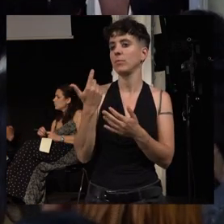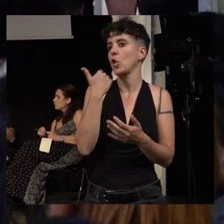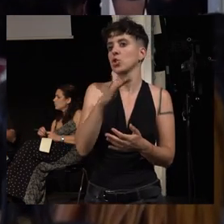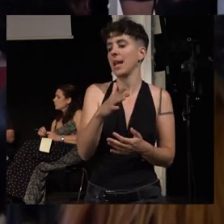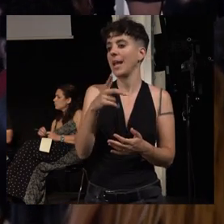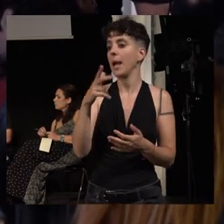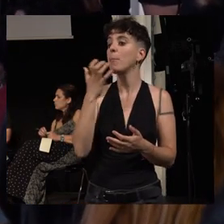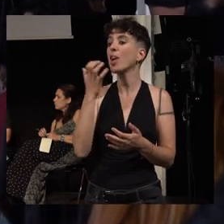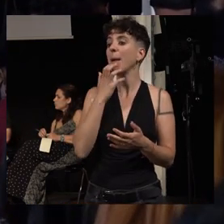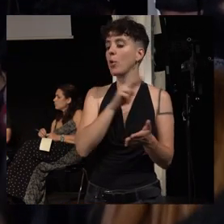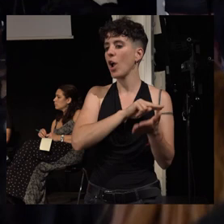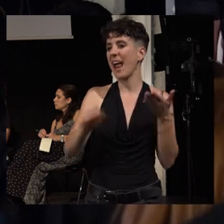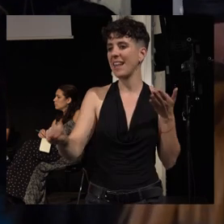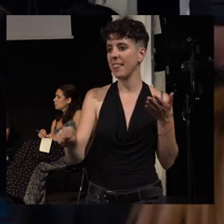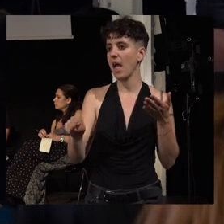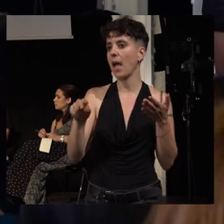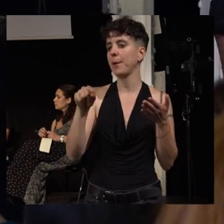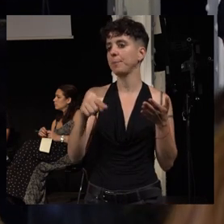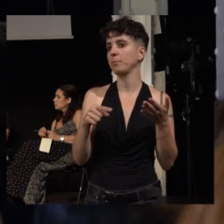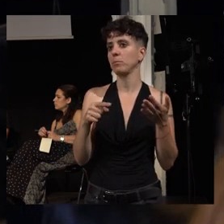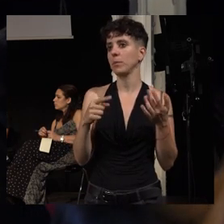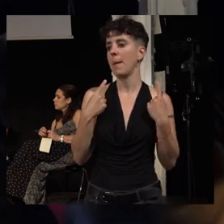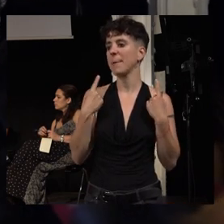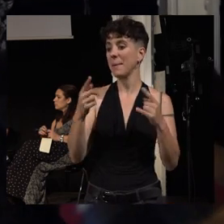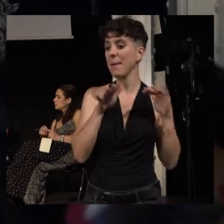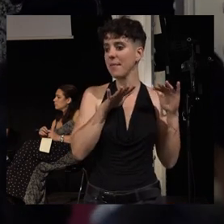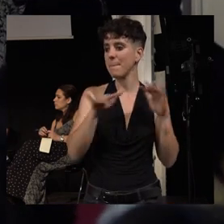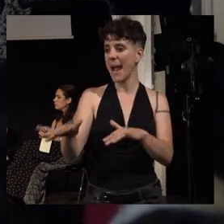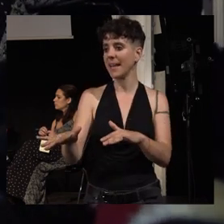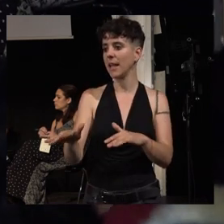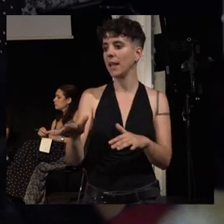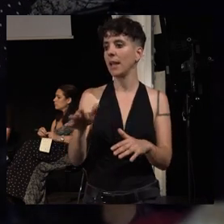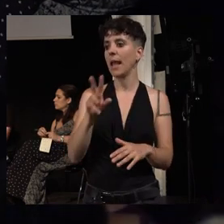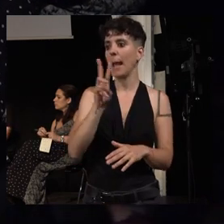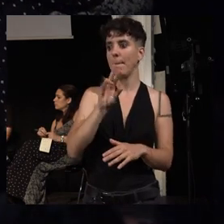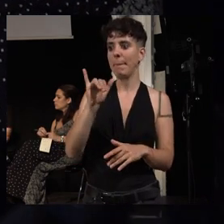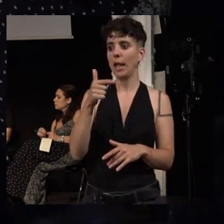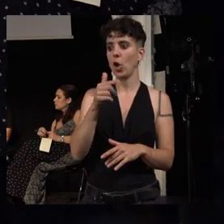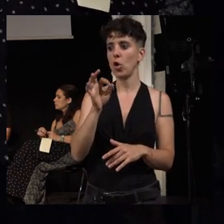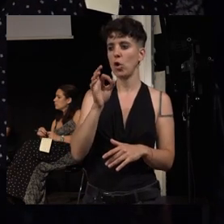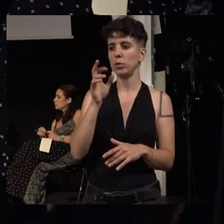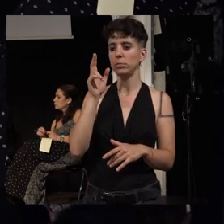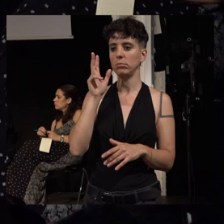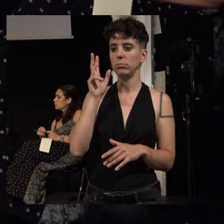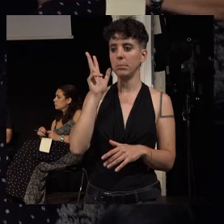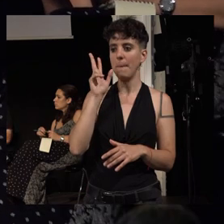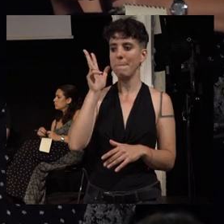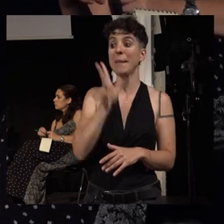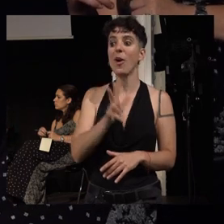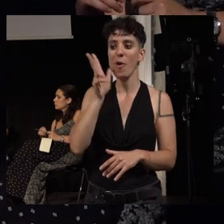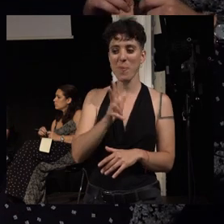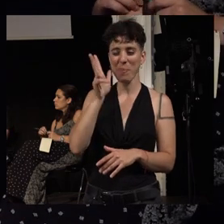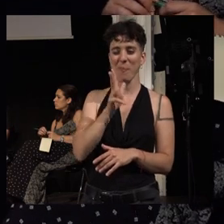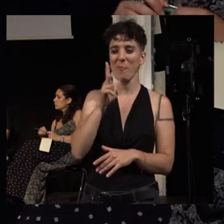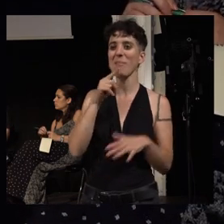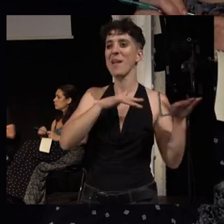por ejemplo, en Galicia, la primera mani que hubo fue en Vigo y fue organizada por el movimiento feminista. Y me imagino que en el resto de las ciudades el